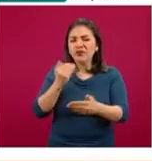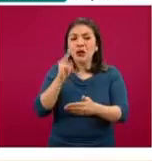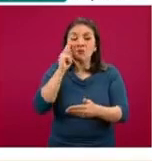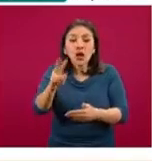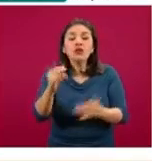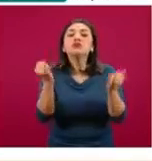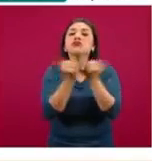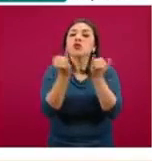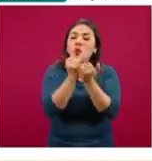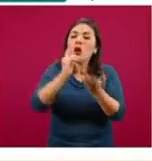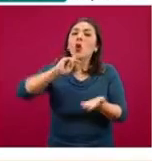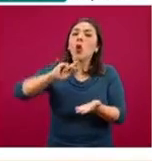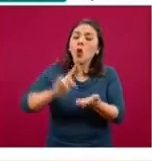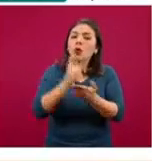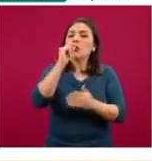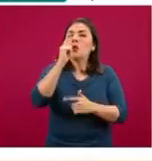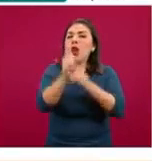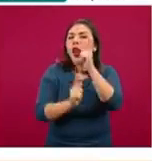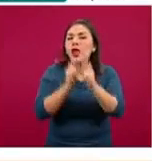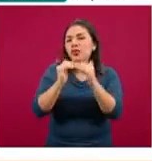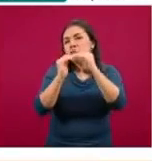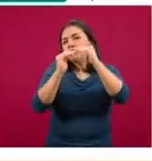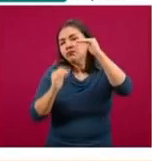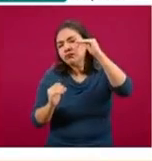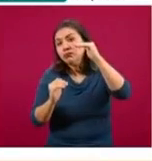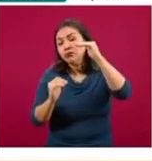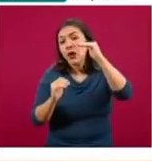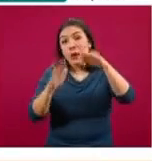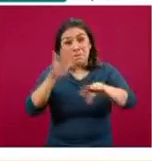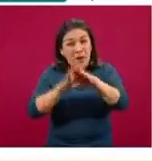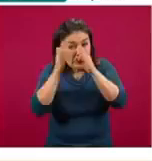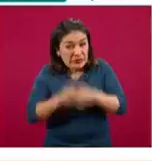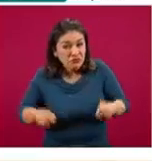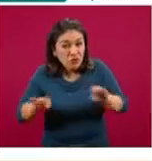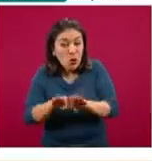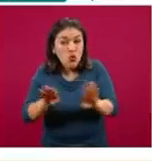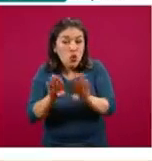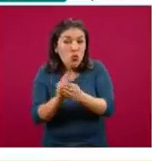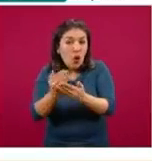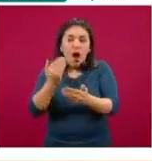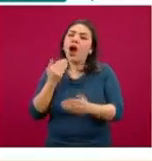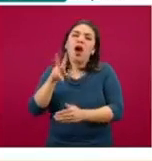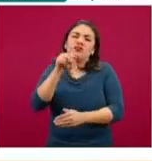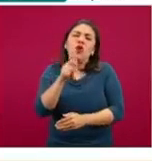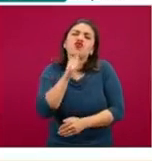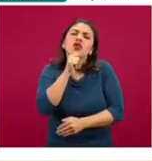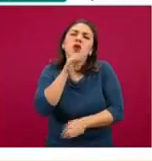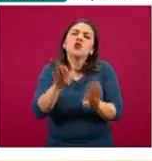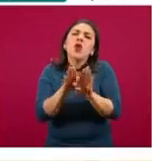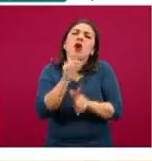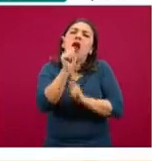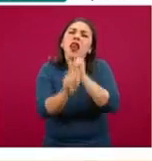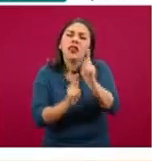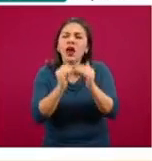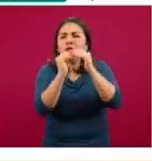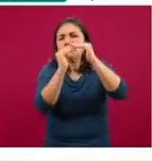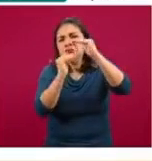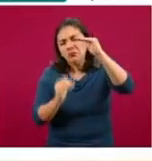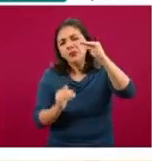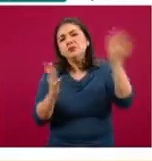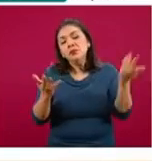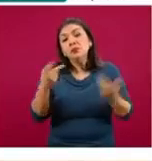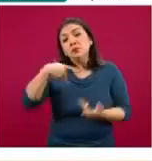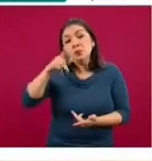vemos también un nuevo descenso, todavía a lo mejor no tan importante como el que veíamos entre las semanas 36 y